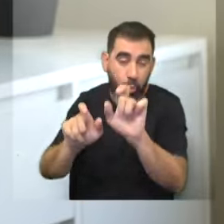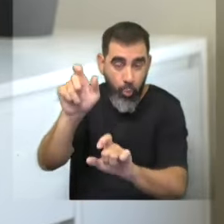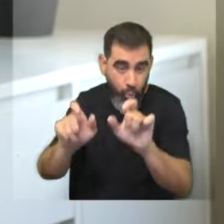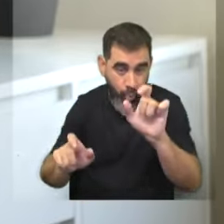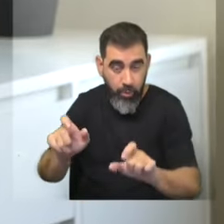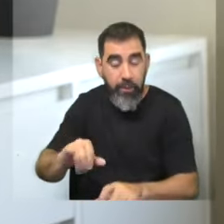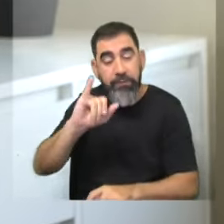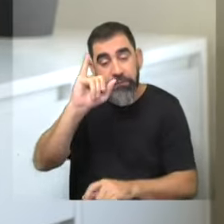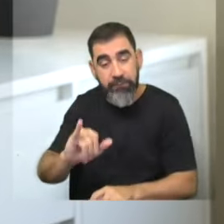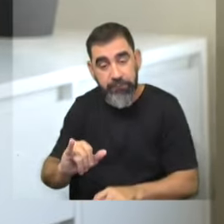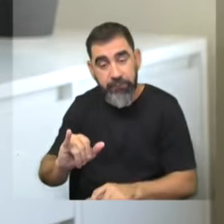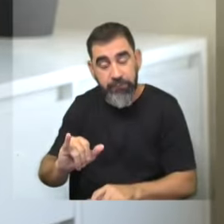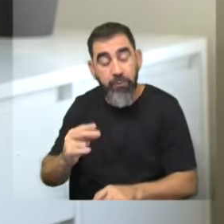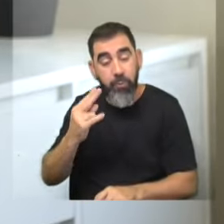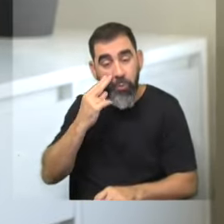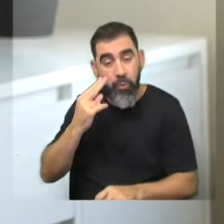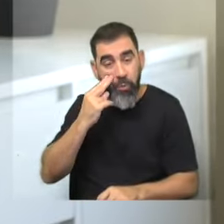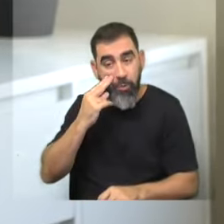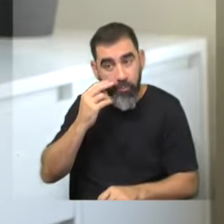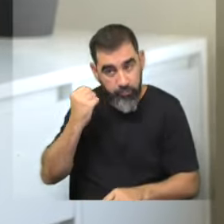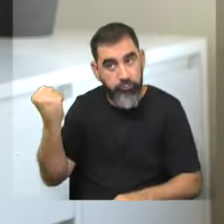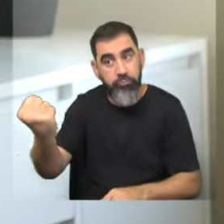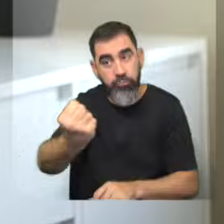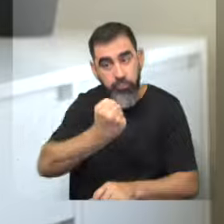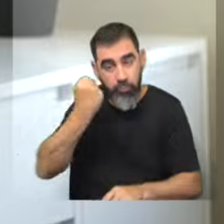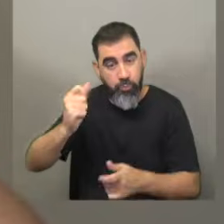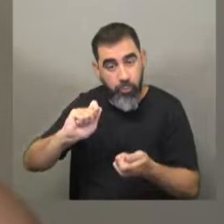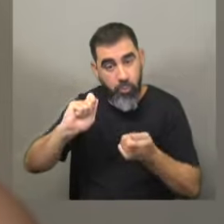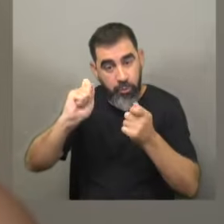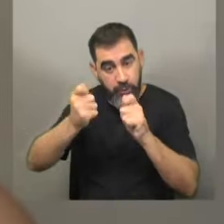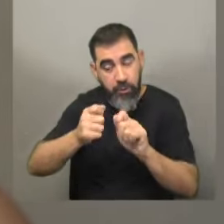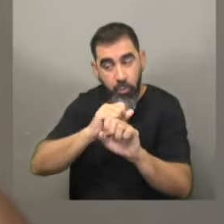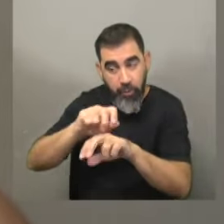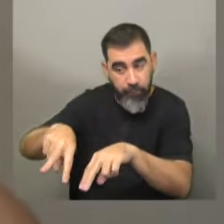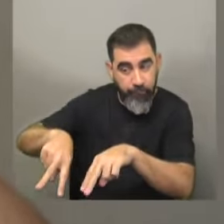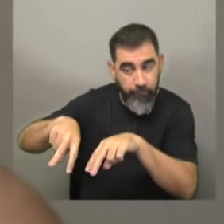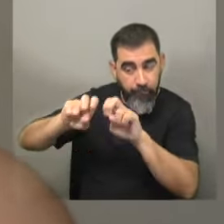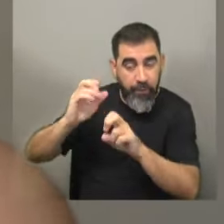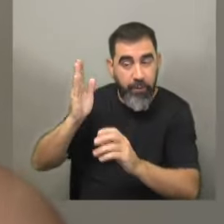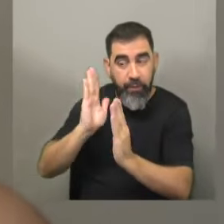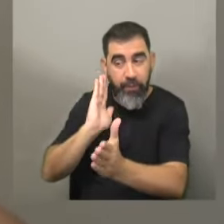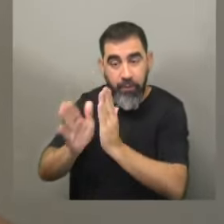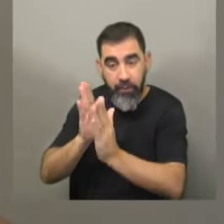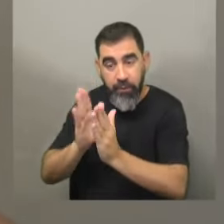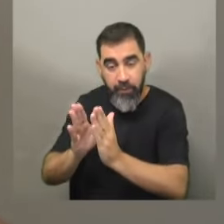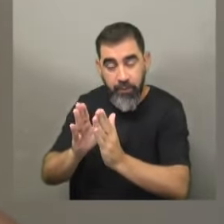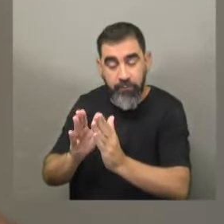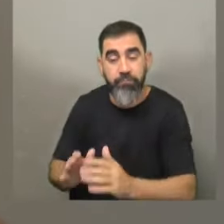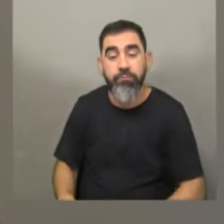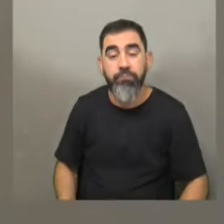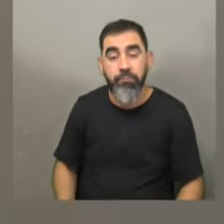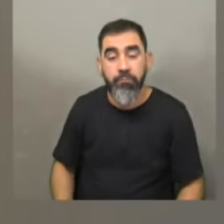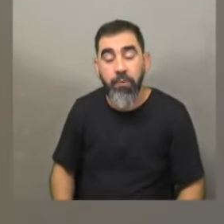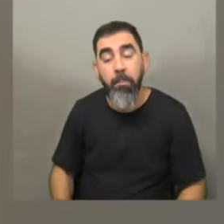los que sí tienen un desbalance hormonal más importante que nosotros lo podemos estudiar y que lo podemos tratar más dirigido, pero